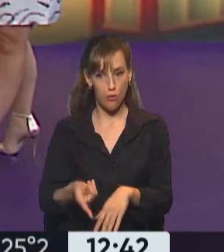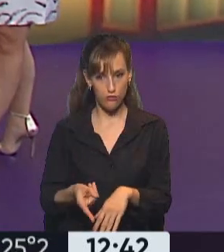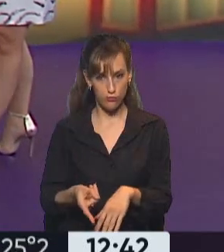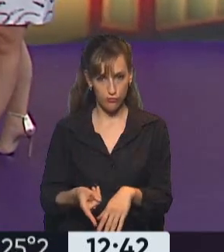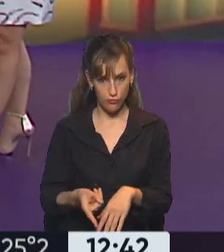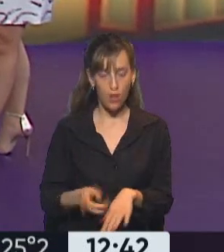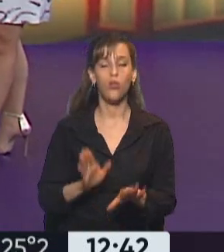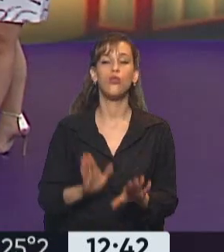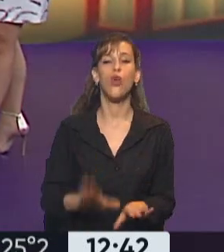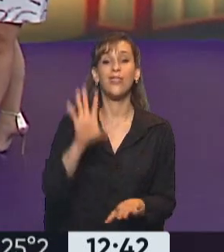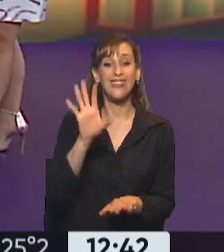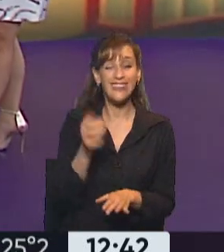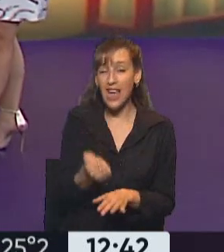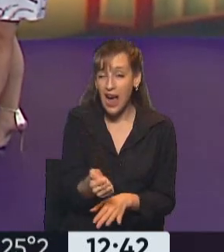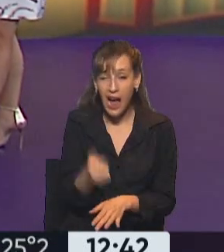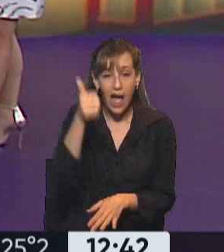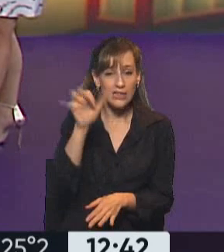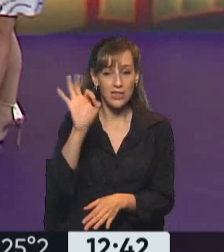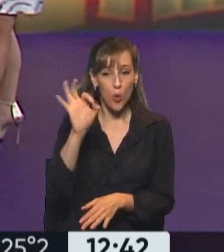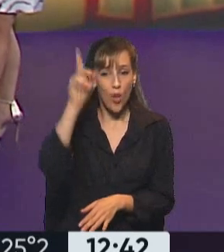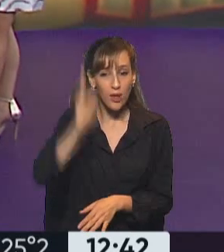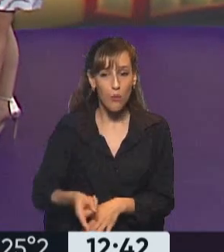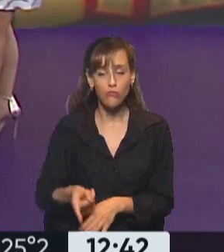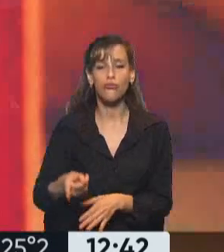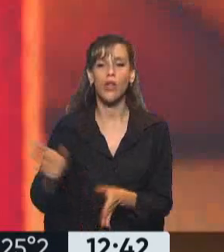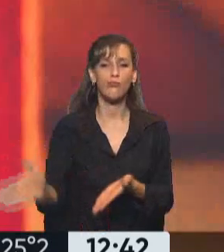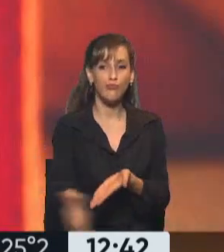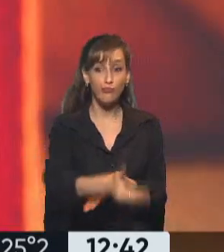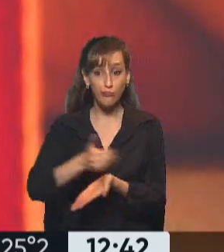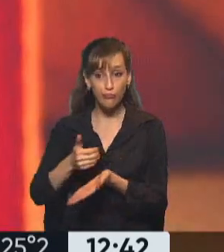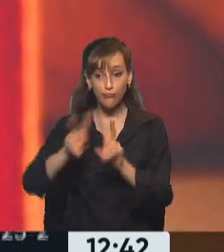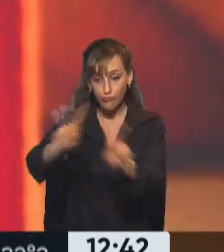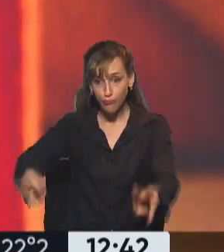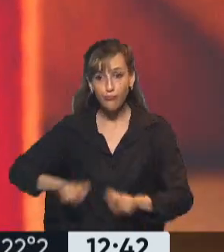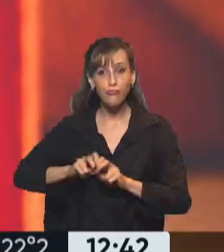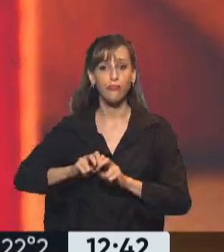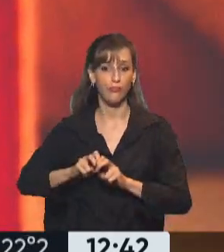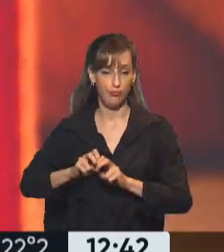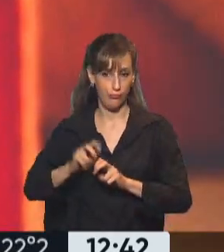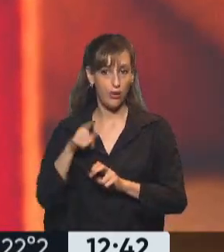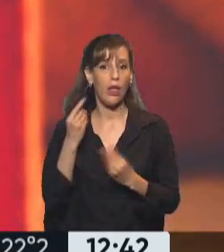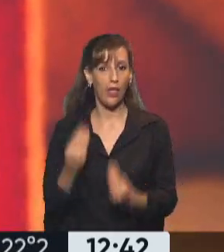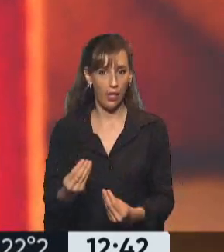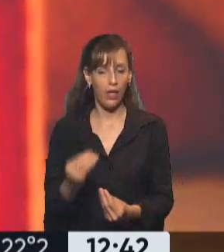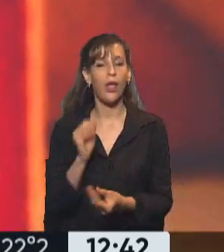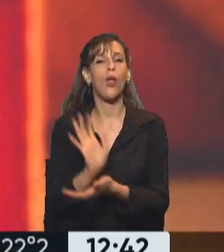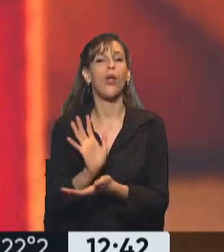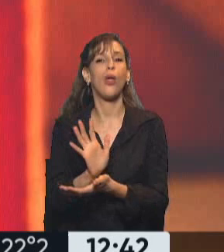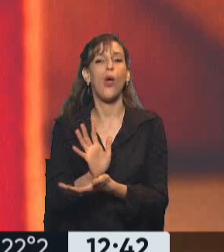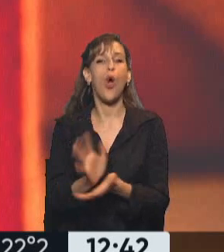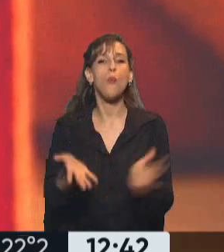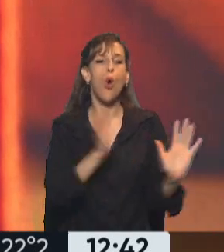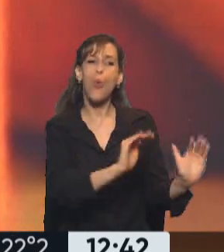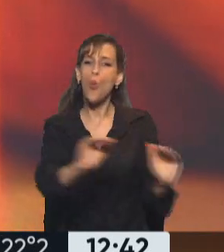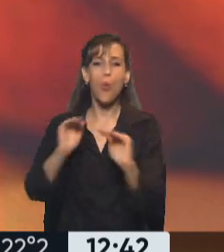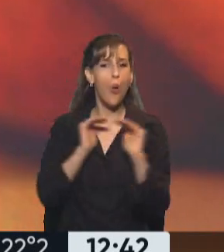recauda en las arcas estatales se recauda de manera regresiva o en castellano, a todos por igual,